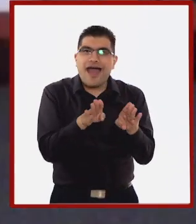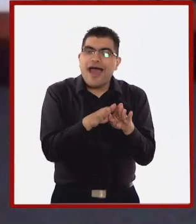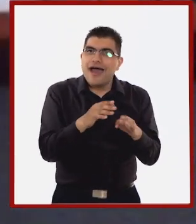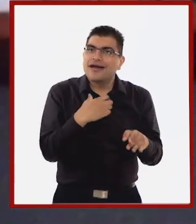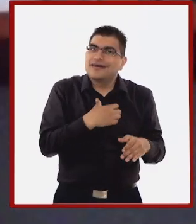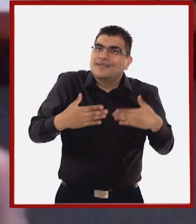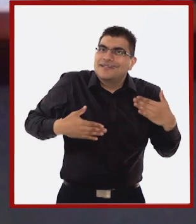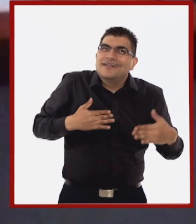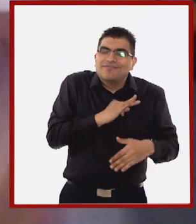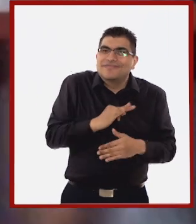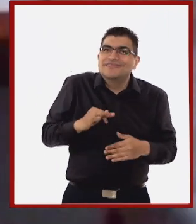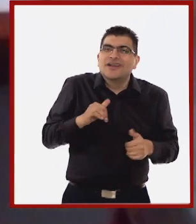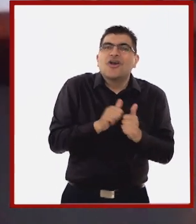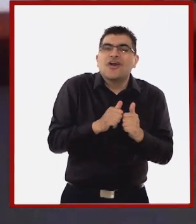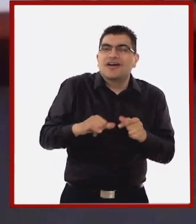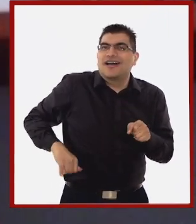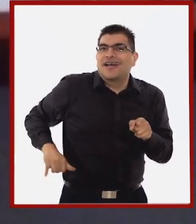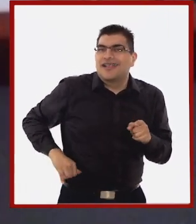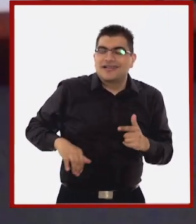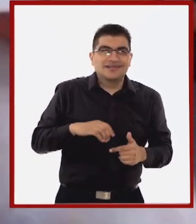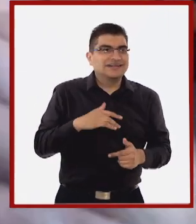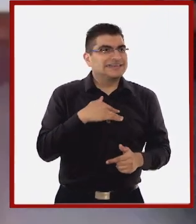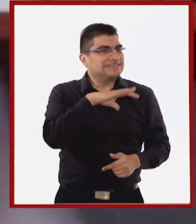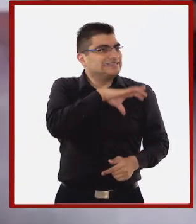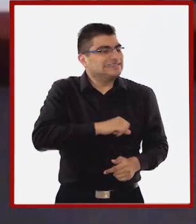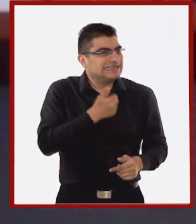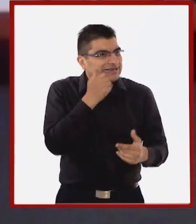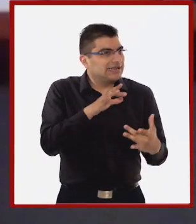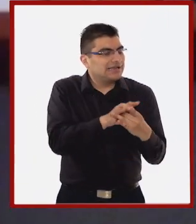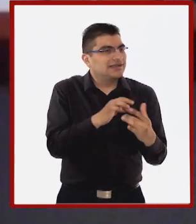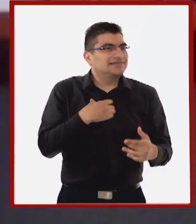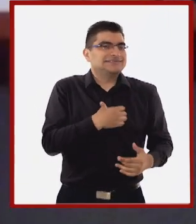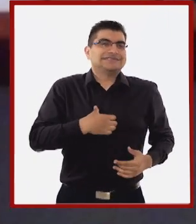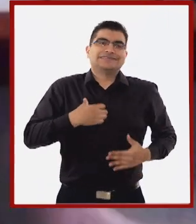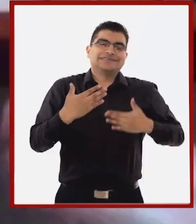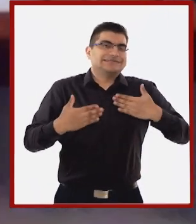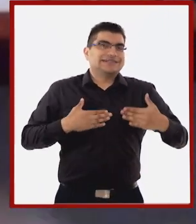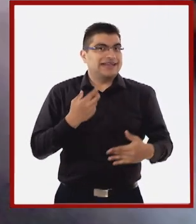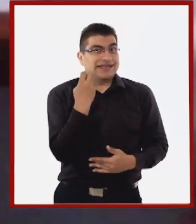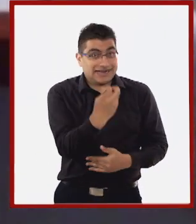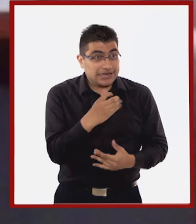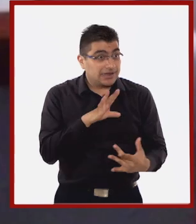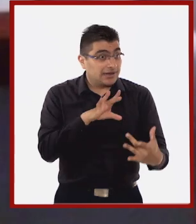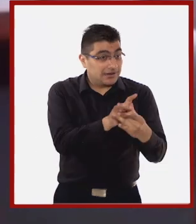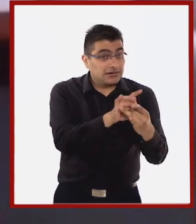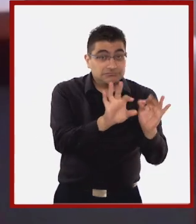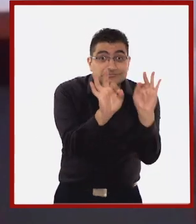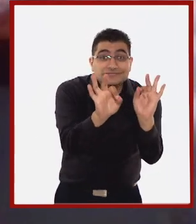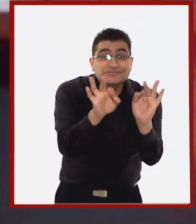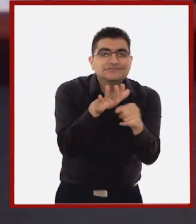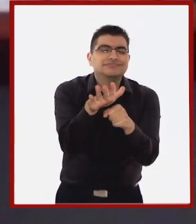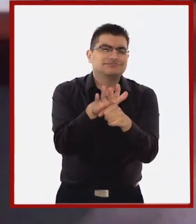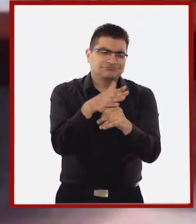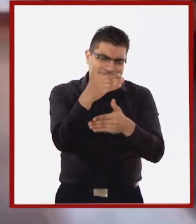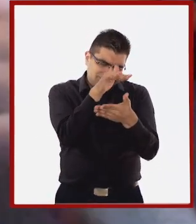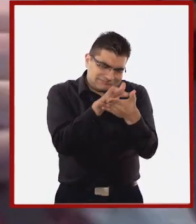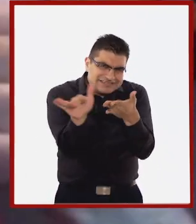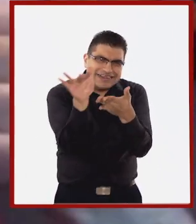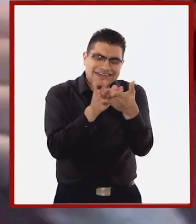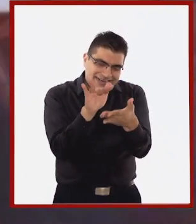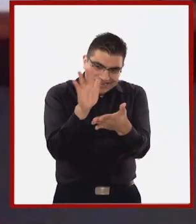A partir del interés se da el gozo, y cuando se alcanza el gozo leyendo, entonces se puede continuar